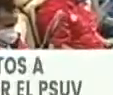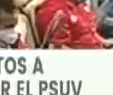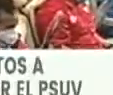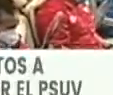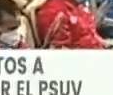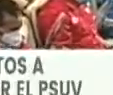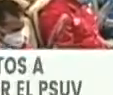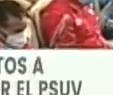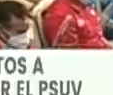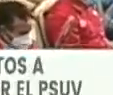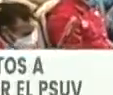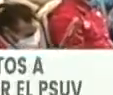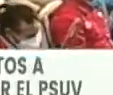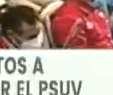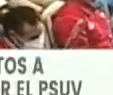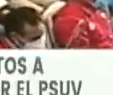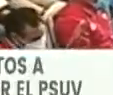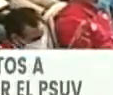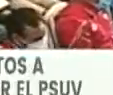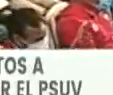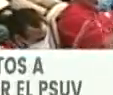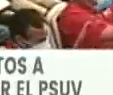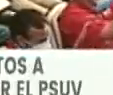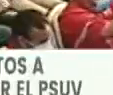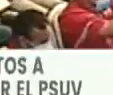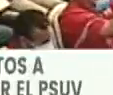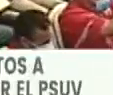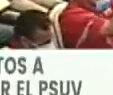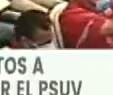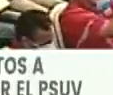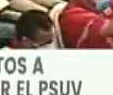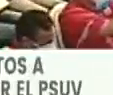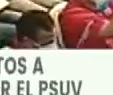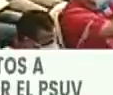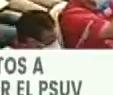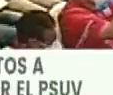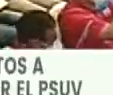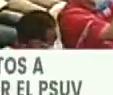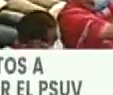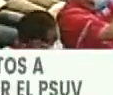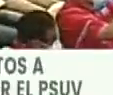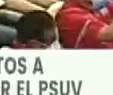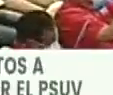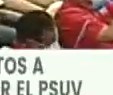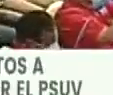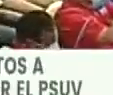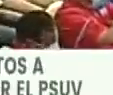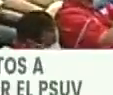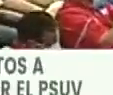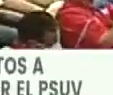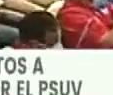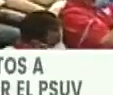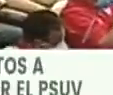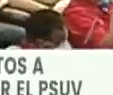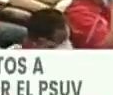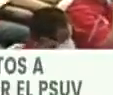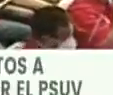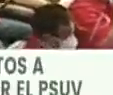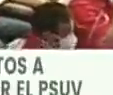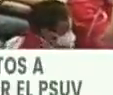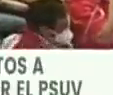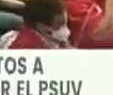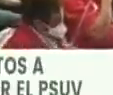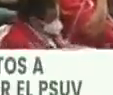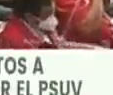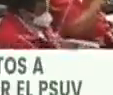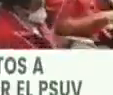Diosdado Cabello Rondón, primer vicepresidente del Partido Socialista Unido de Venezuela y quien ha dirigido de manera extraordinaria la